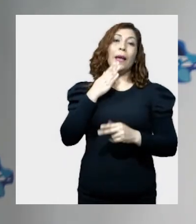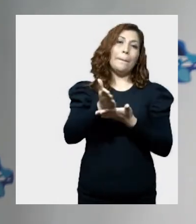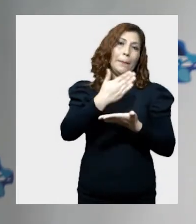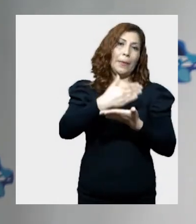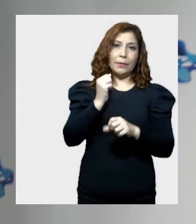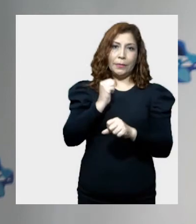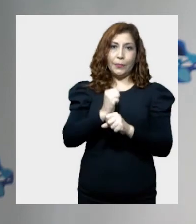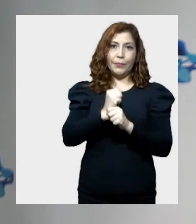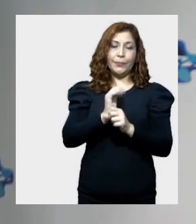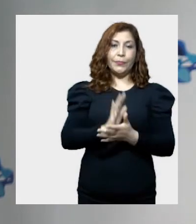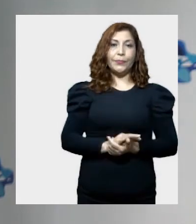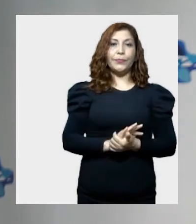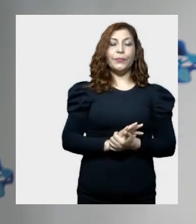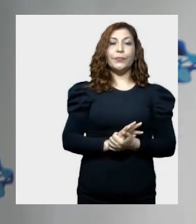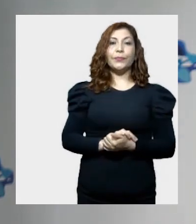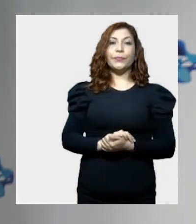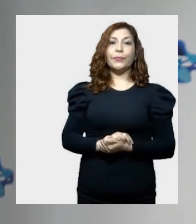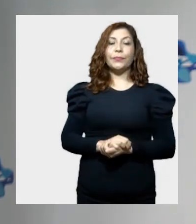trabajo.